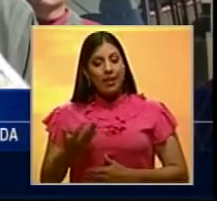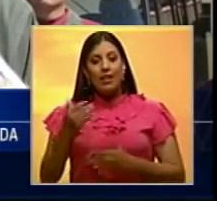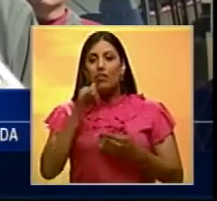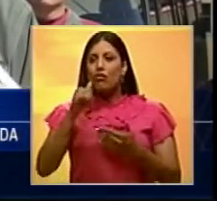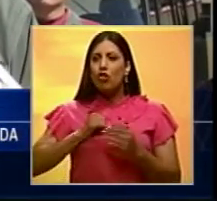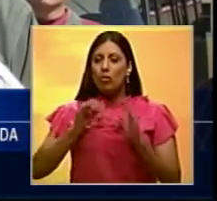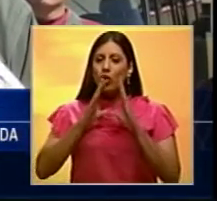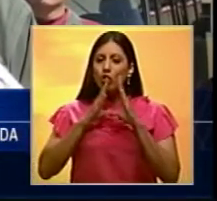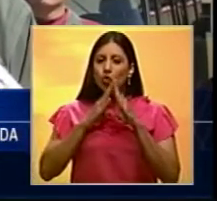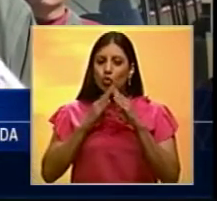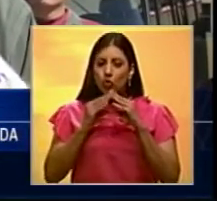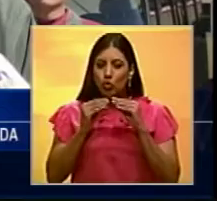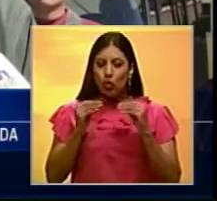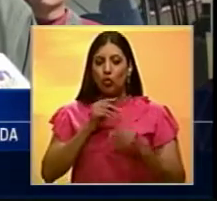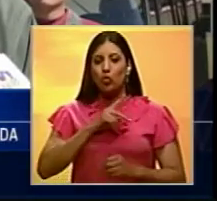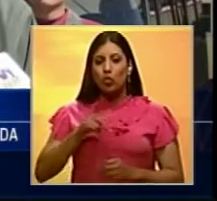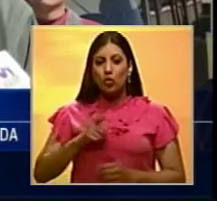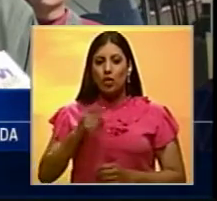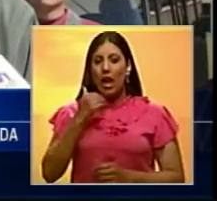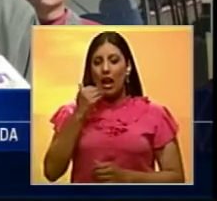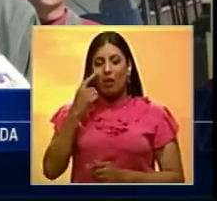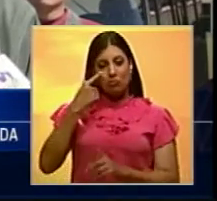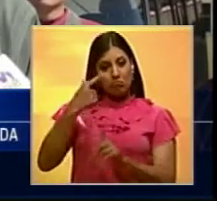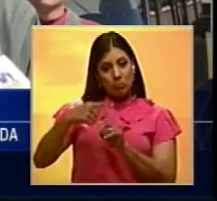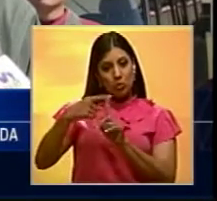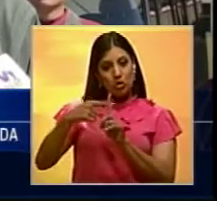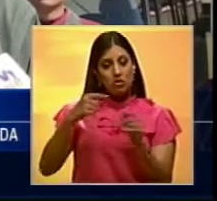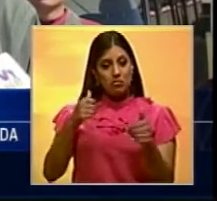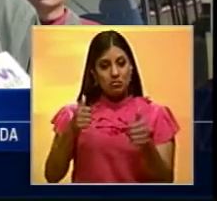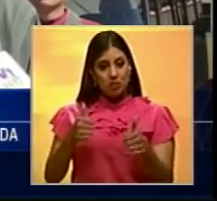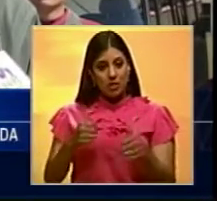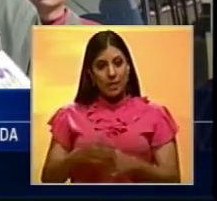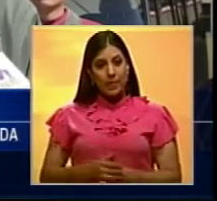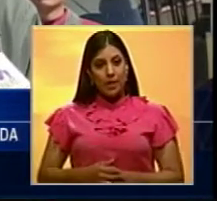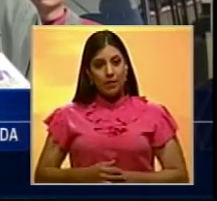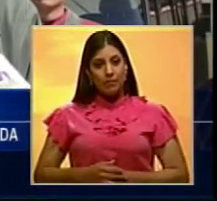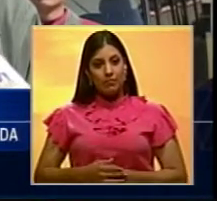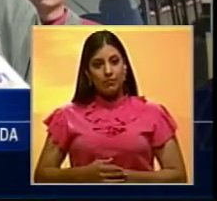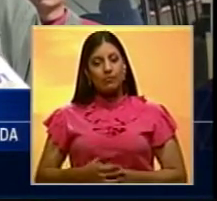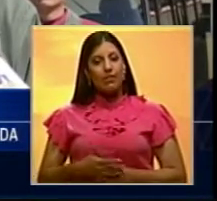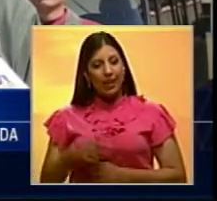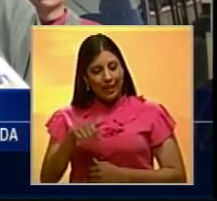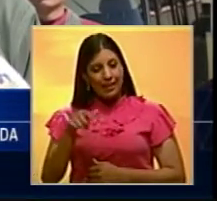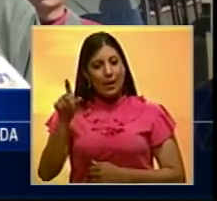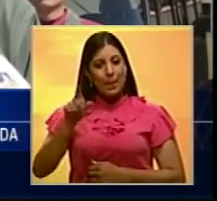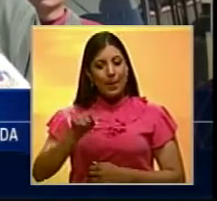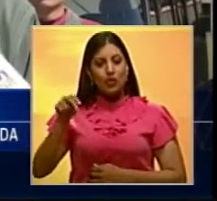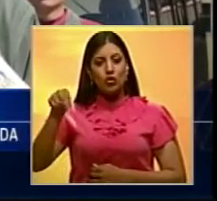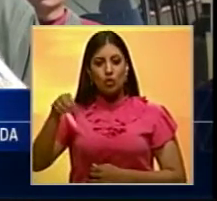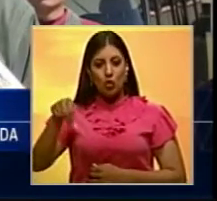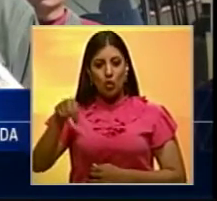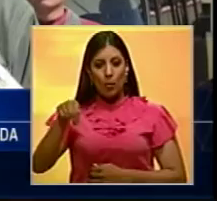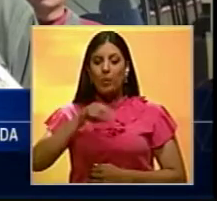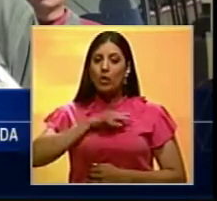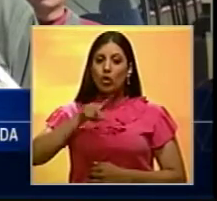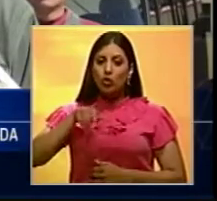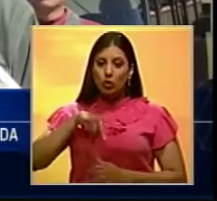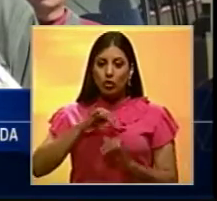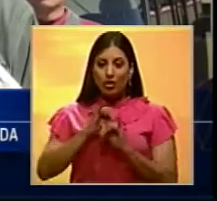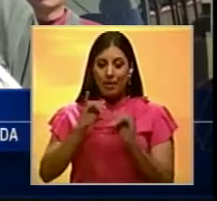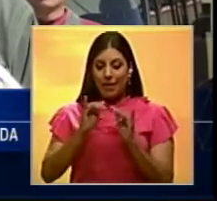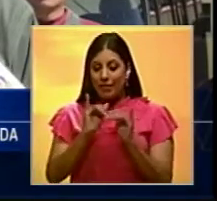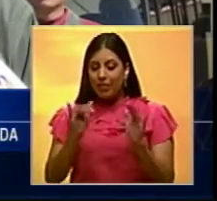reporte lo podemos dar como muy positivo a este mes de noviembre. Esperamos finalizar en el